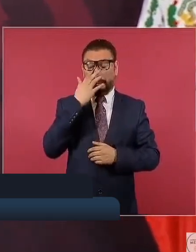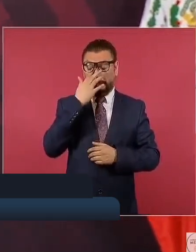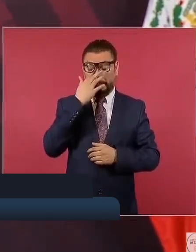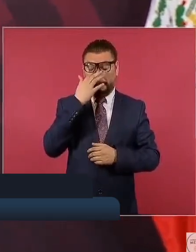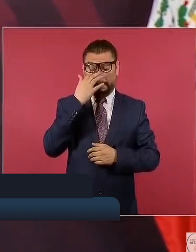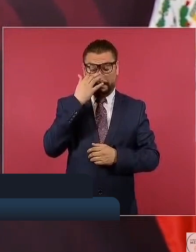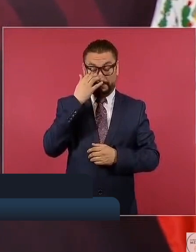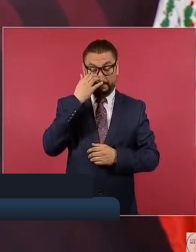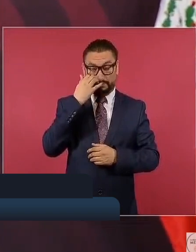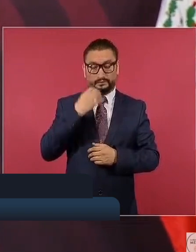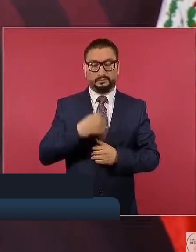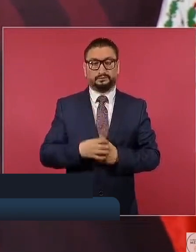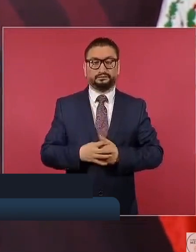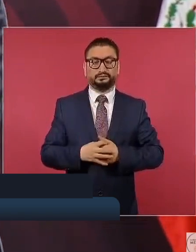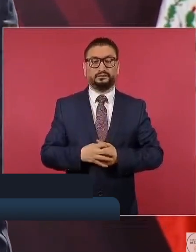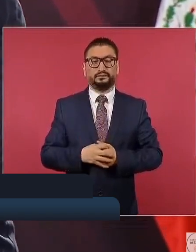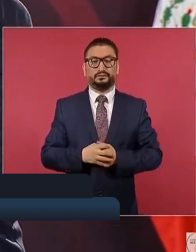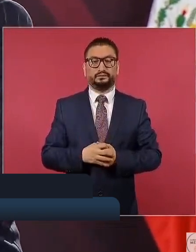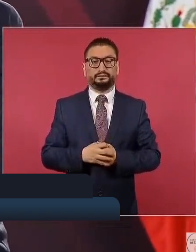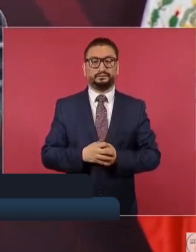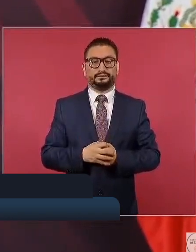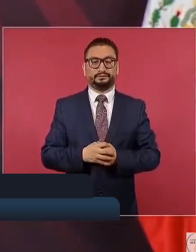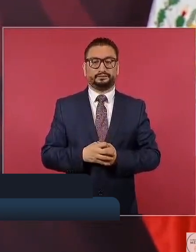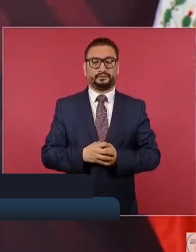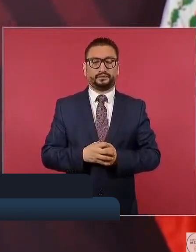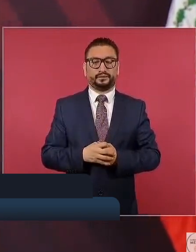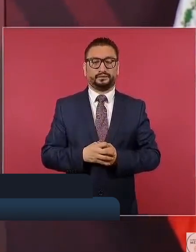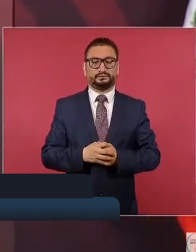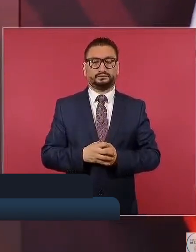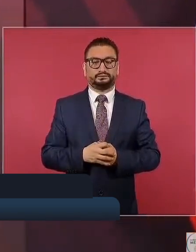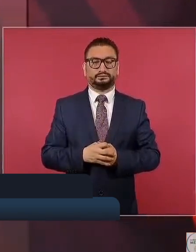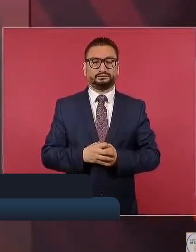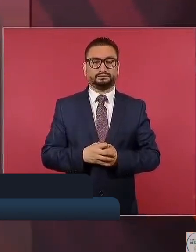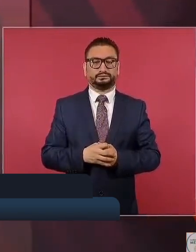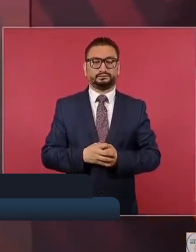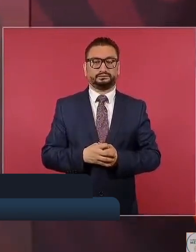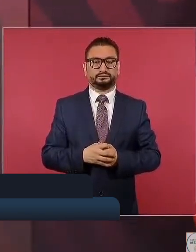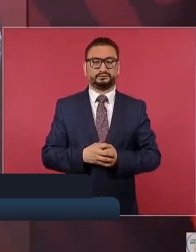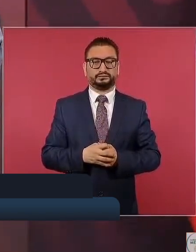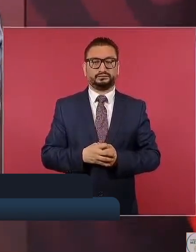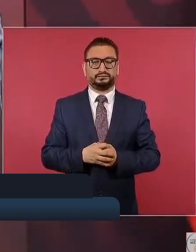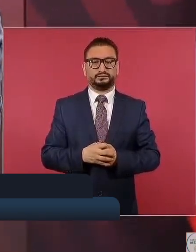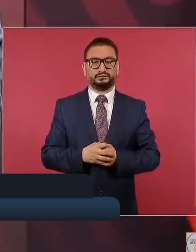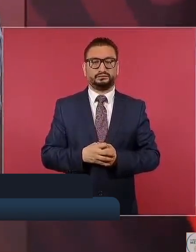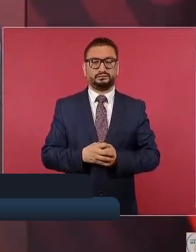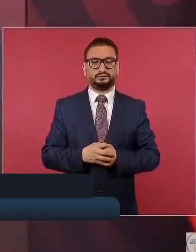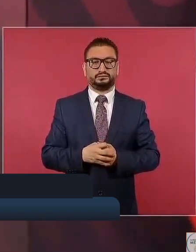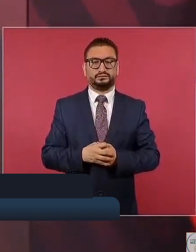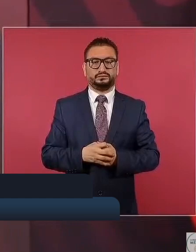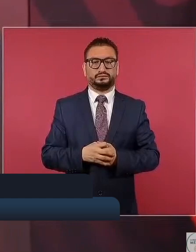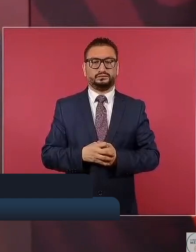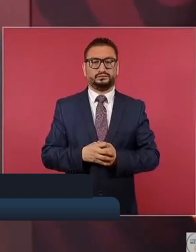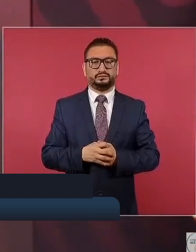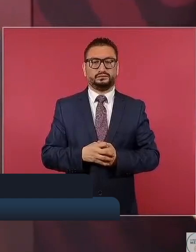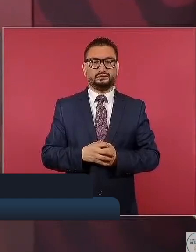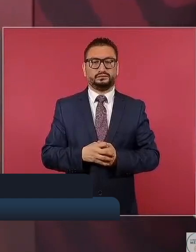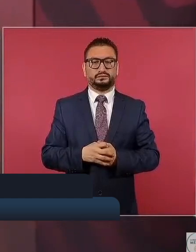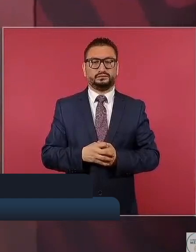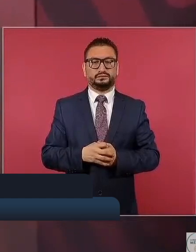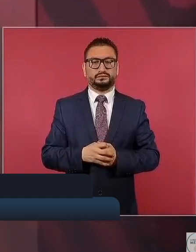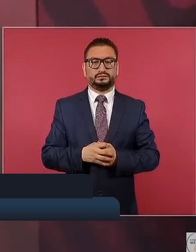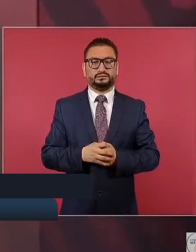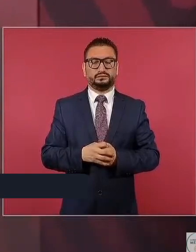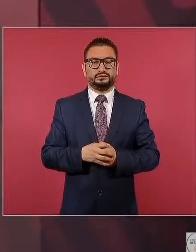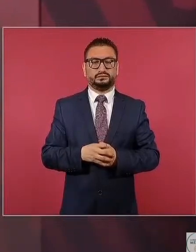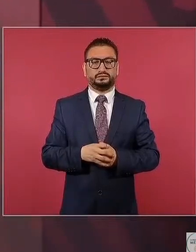que esta aceptación al fin de sexenio es completamente difícil, ya que la expectativa ciudadana se reduce conforme pasan los años de gobierno,